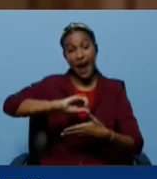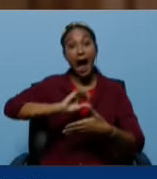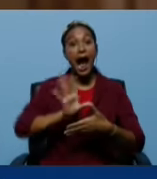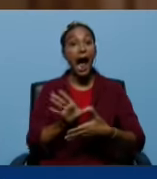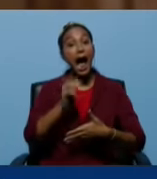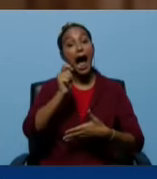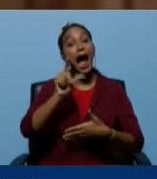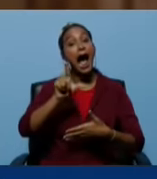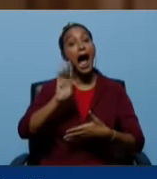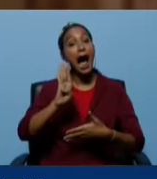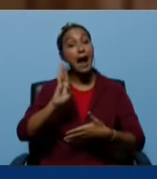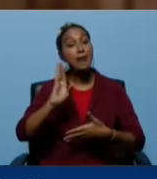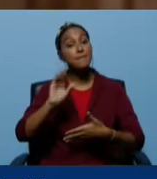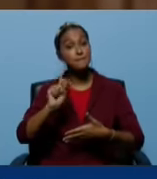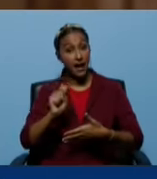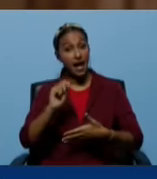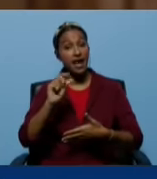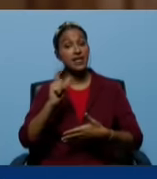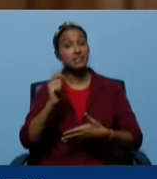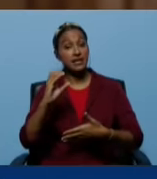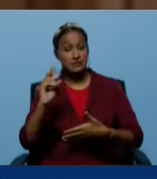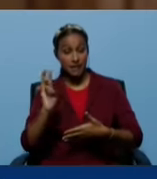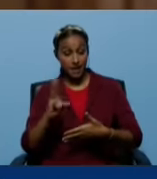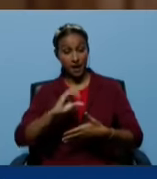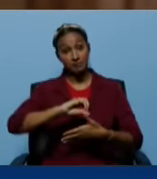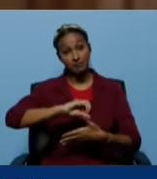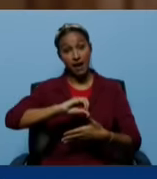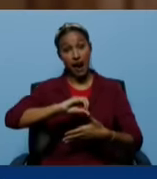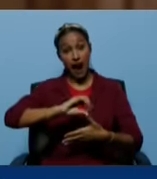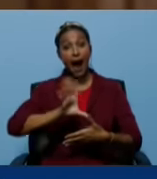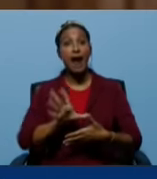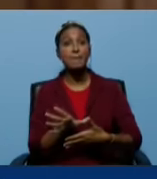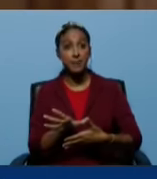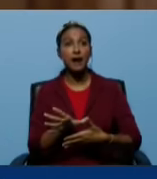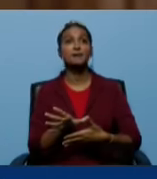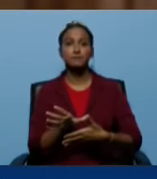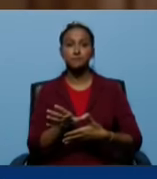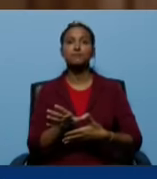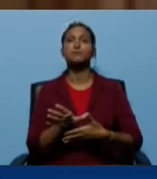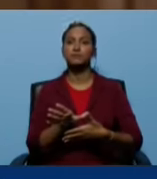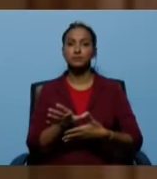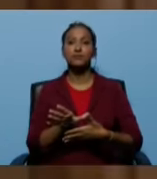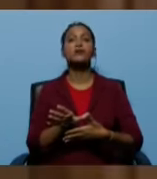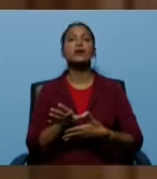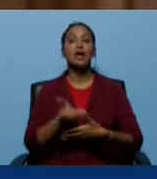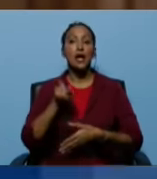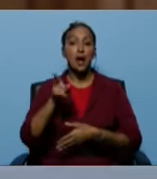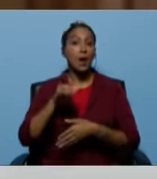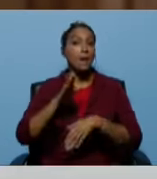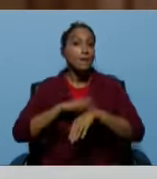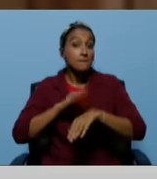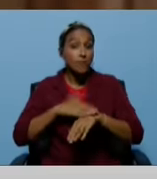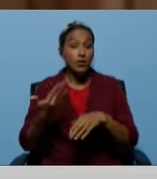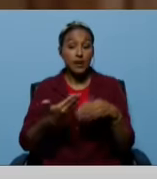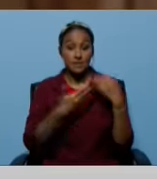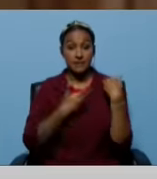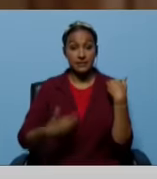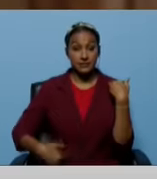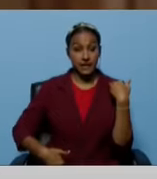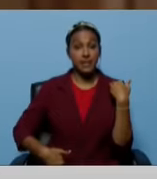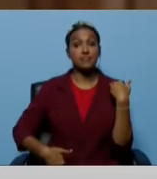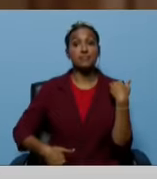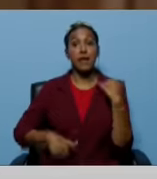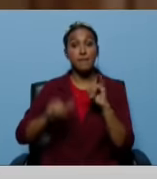felicitaron la victoria del presidente Nicolás Maduro, pero por supuesto, cuando el propio presidente apela a las instituciones,